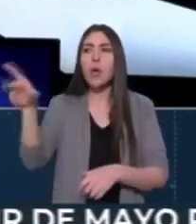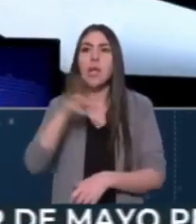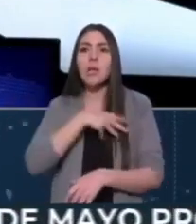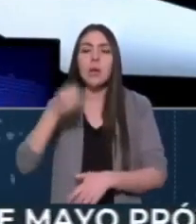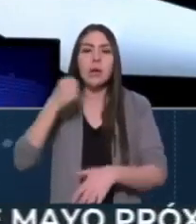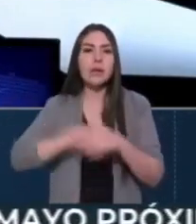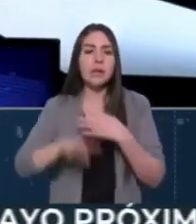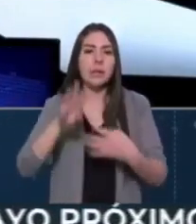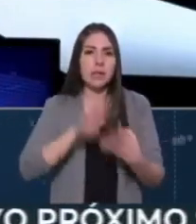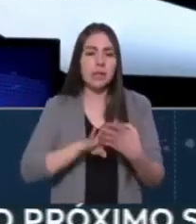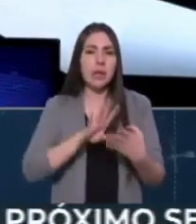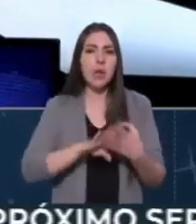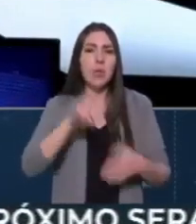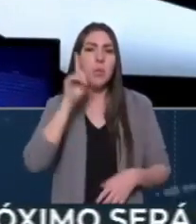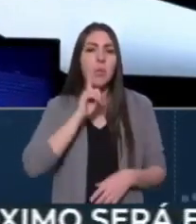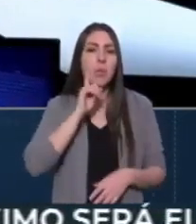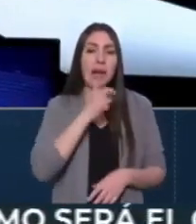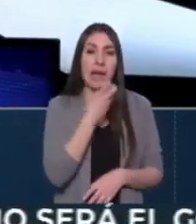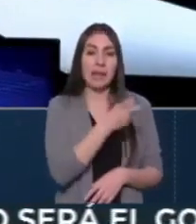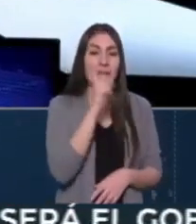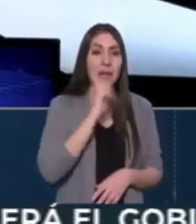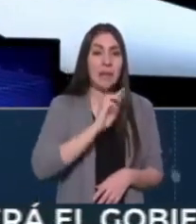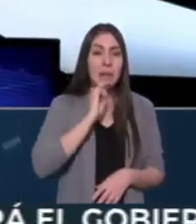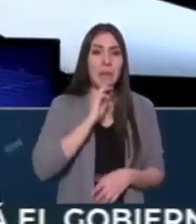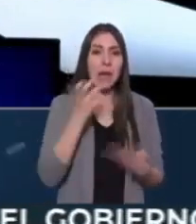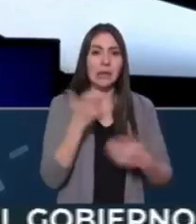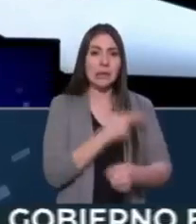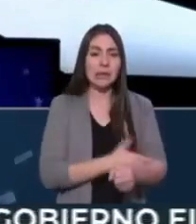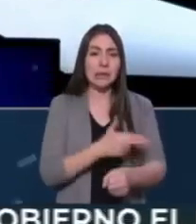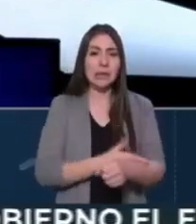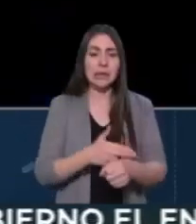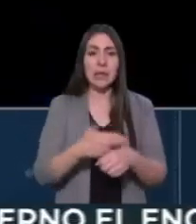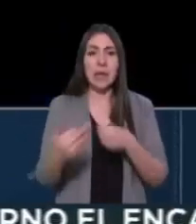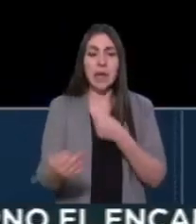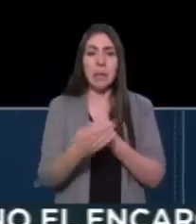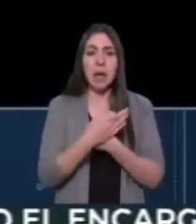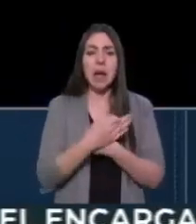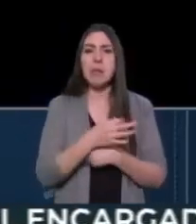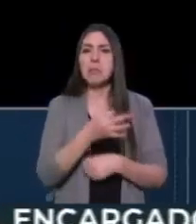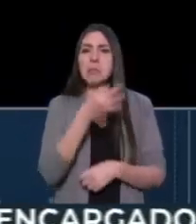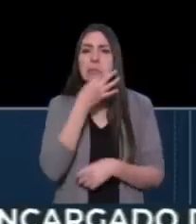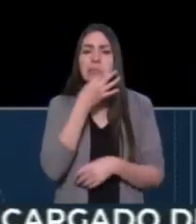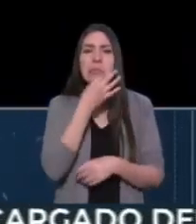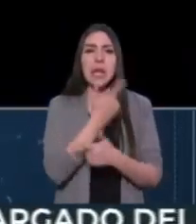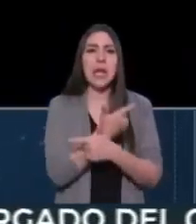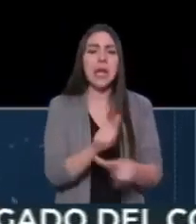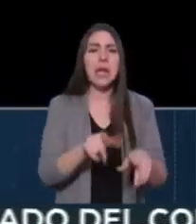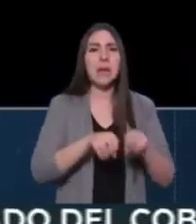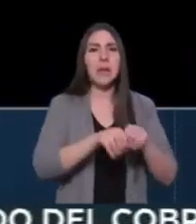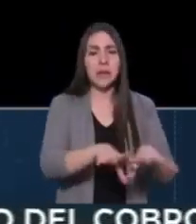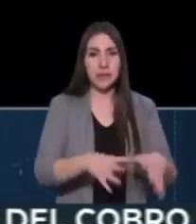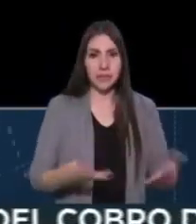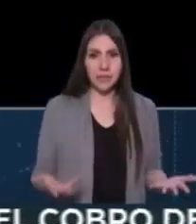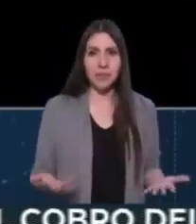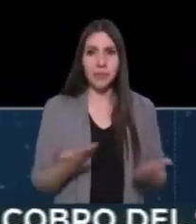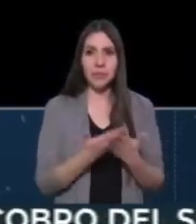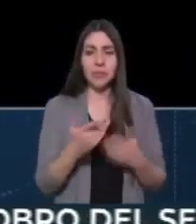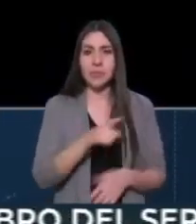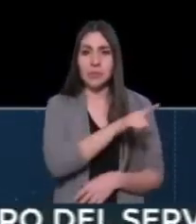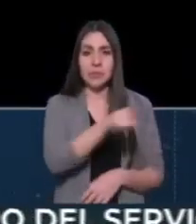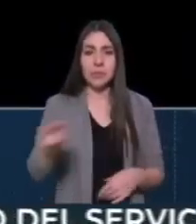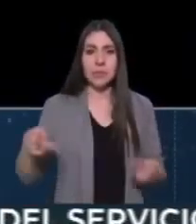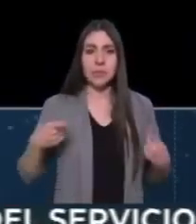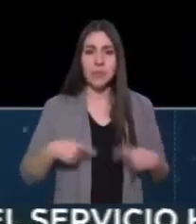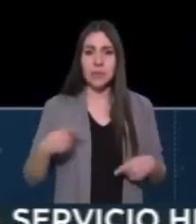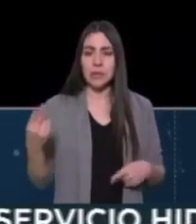ella misma tramita el amparo y sale libre. Es para que ustedes se den cuenta, y nuestro auditorio